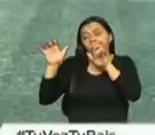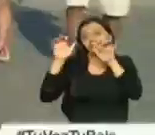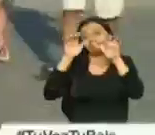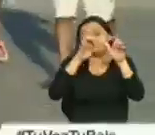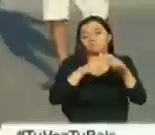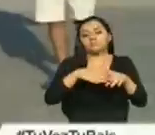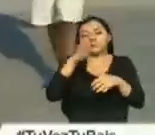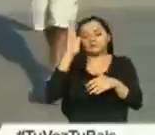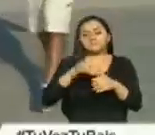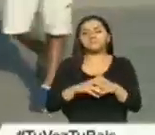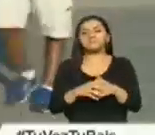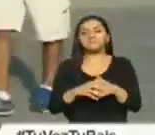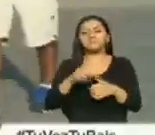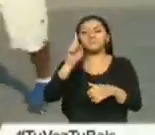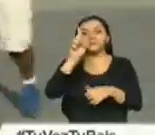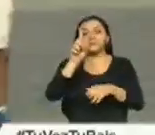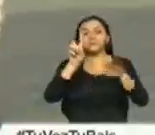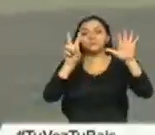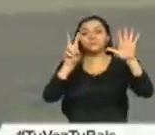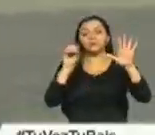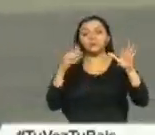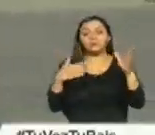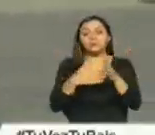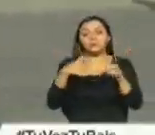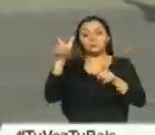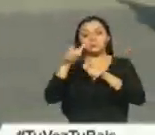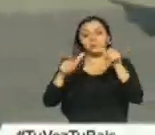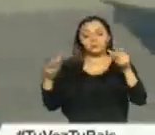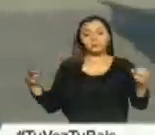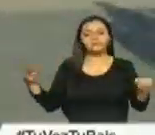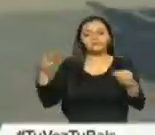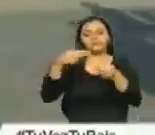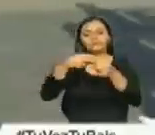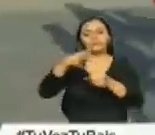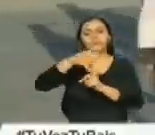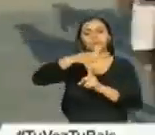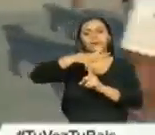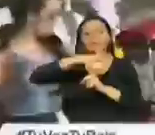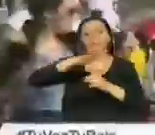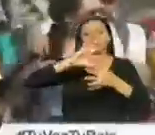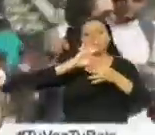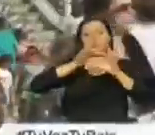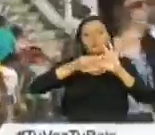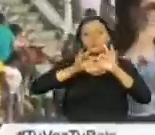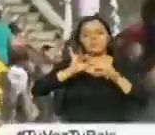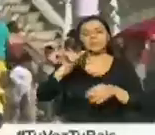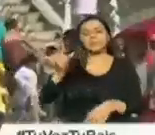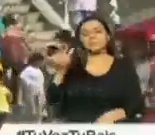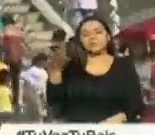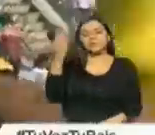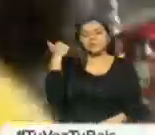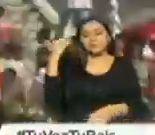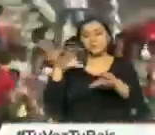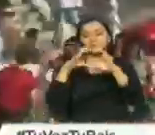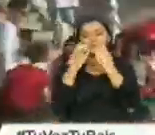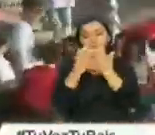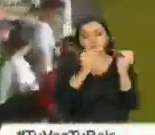espectadores. 170.000 personas asistieron al Parque Olímpico el sábado, según contabilizó el comité